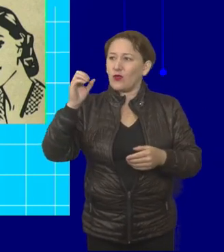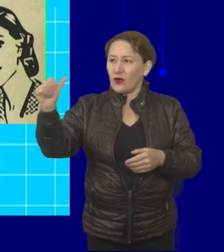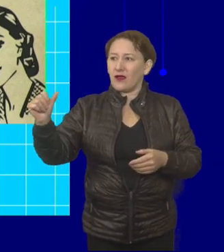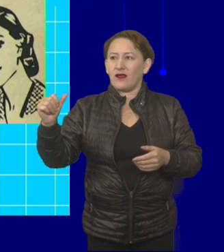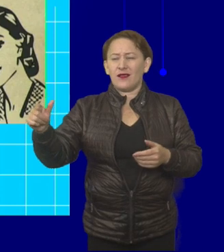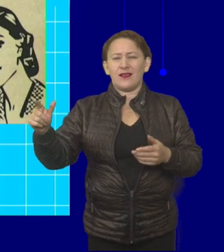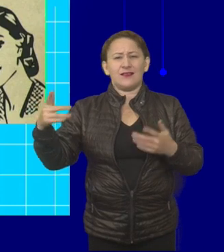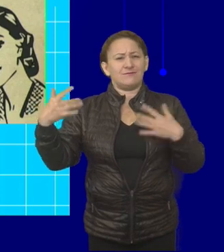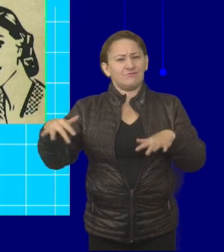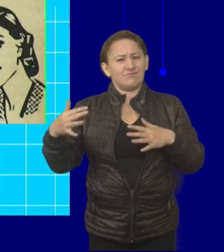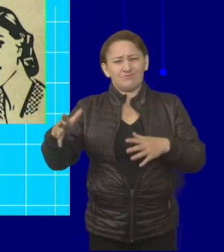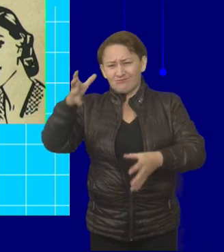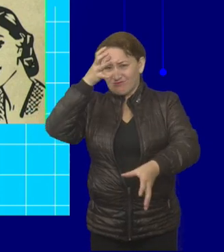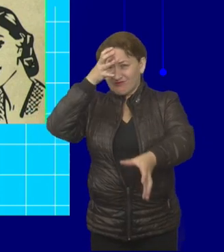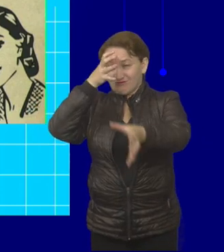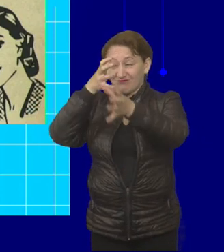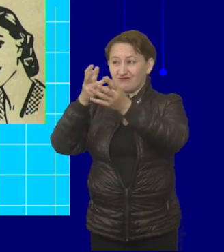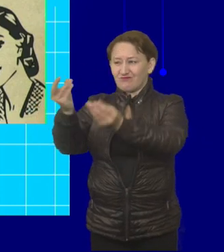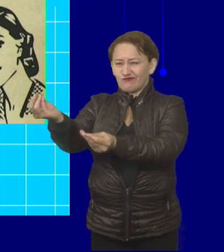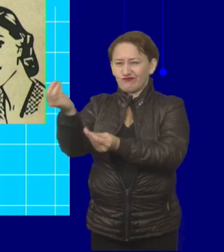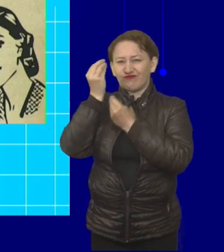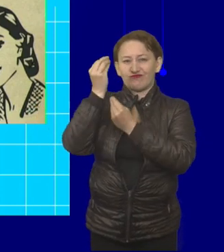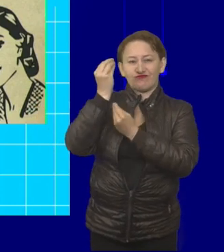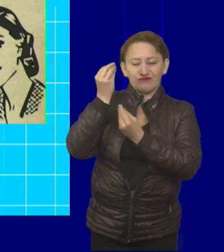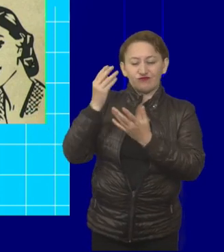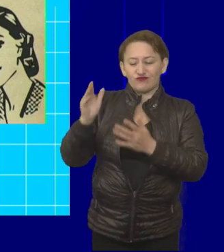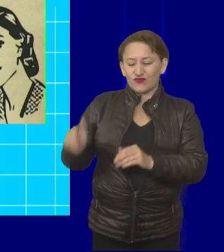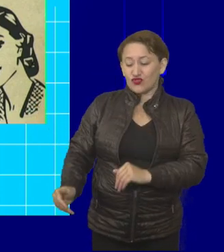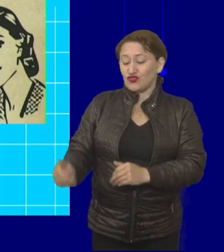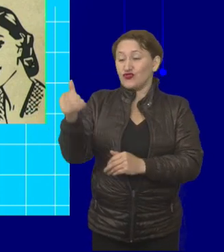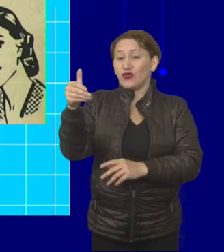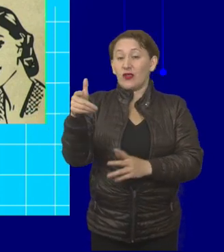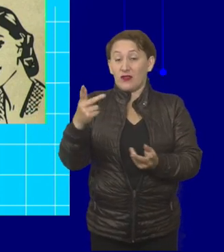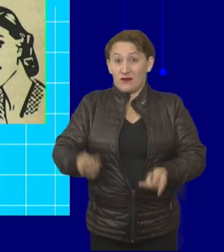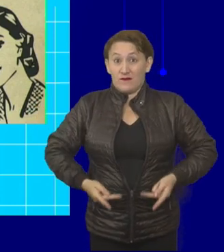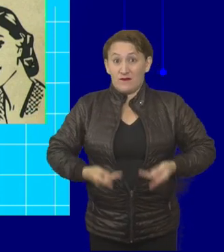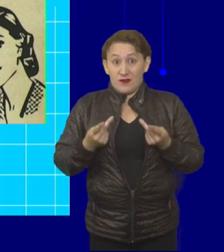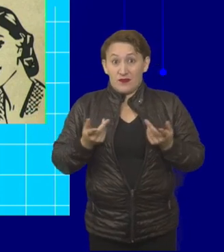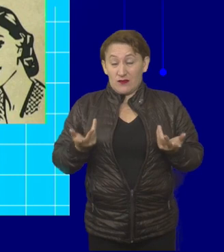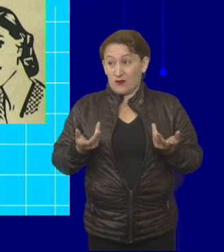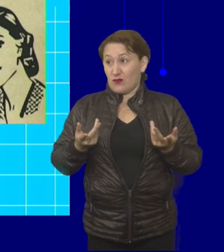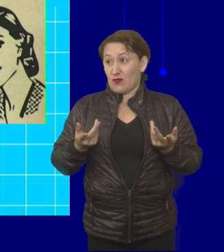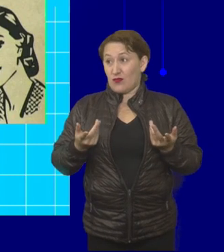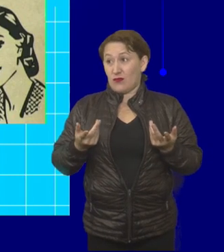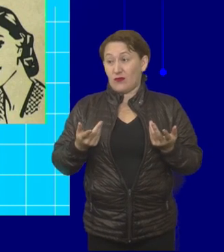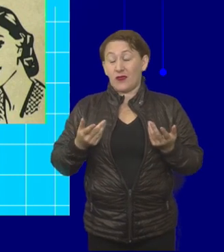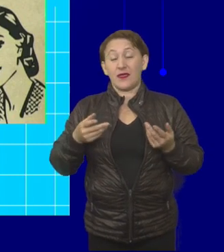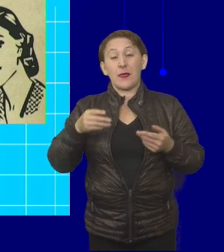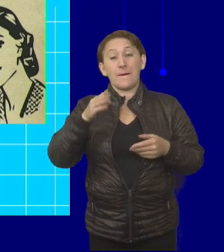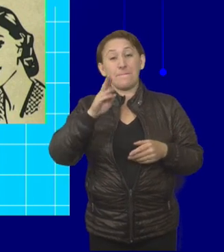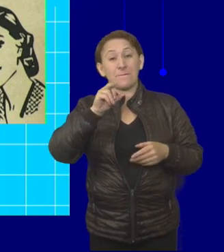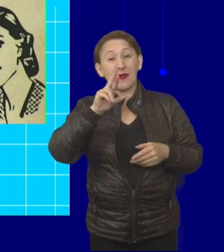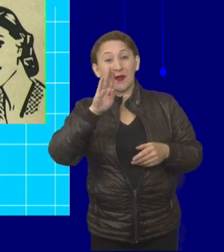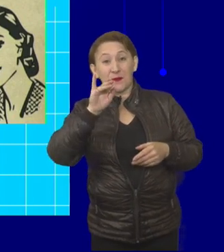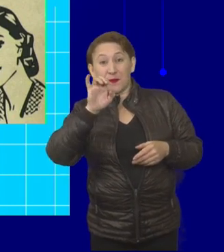que saben tanto en la vida, fueran los que me criaran y me enseñaran, en vez de tener Barbies, porque nunca tuve